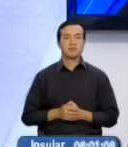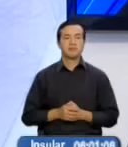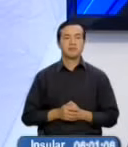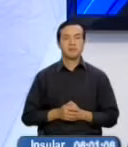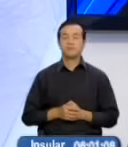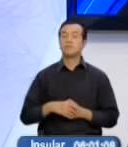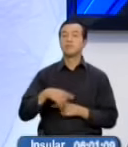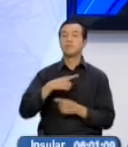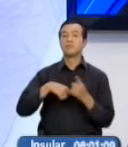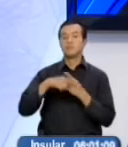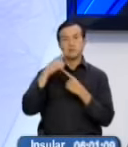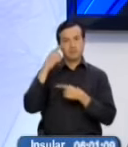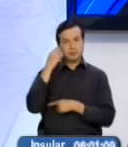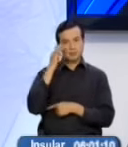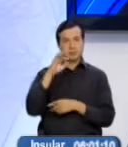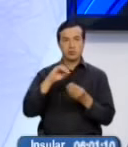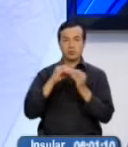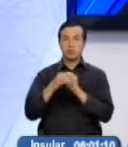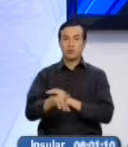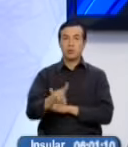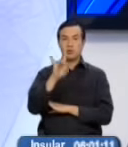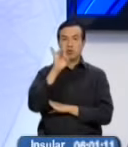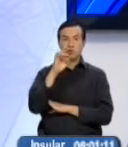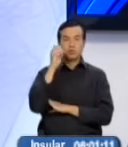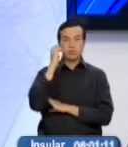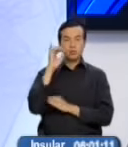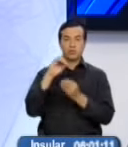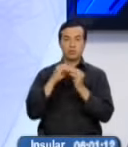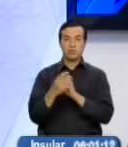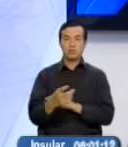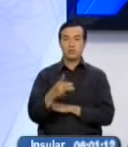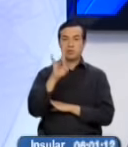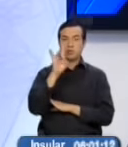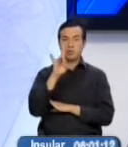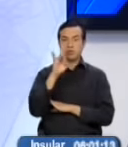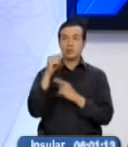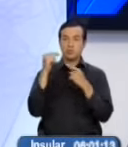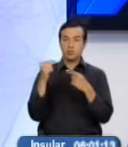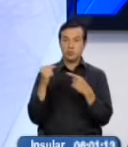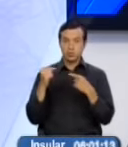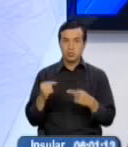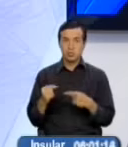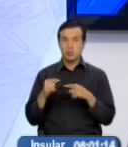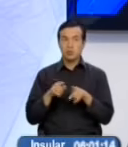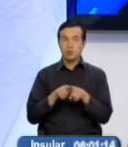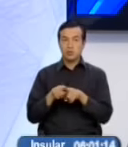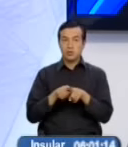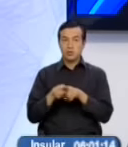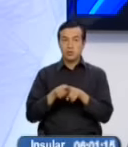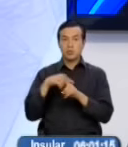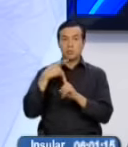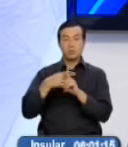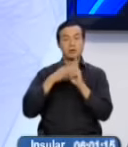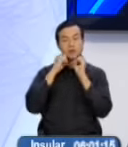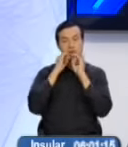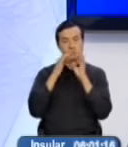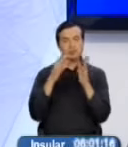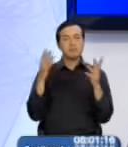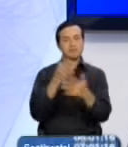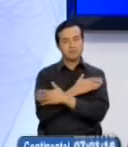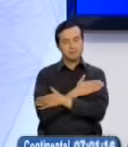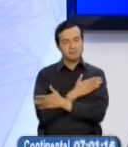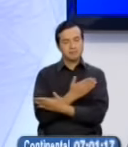Al regreso revisamos la fecha número 8, que también forma parte de la doble de las eliminatorias que se vendrá en el mes de septiembre. Con un abrazo